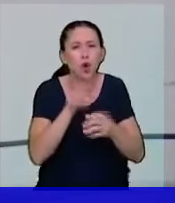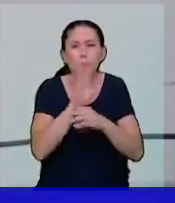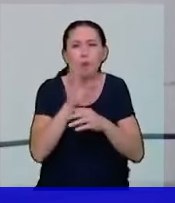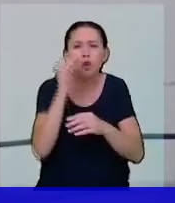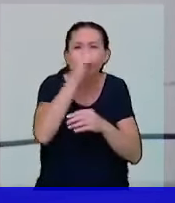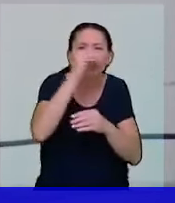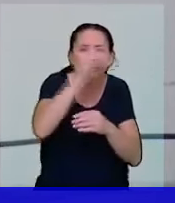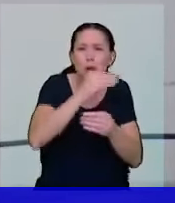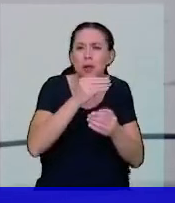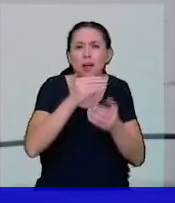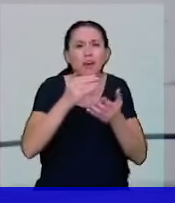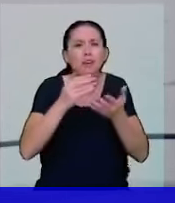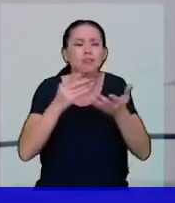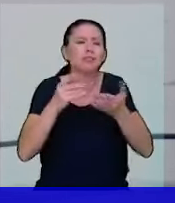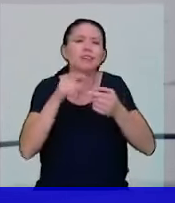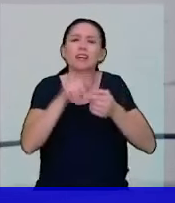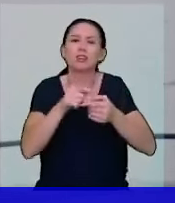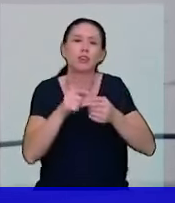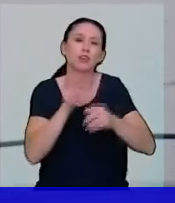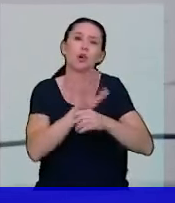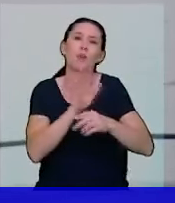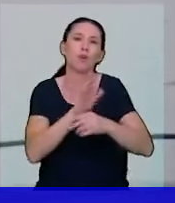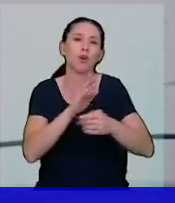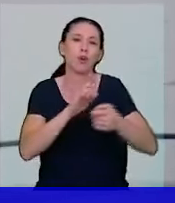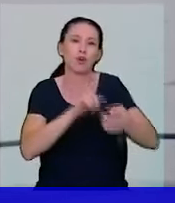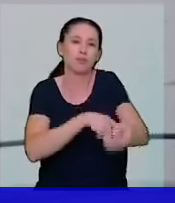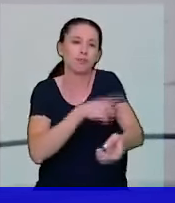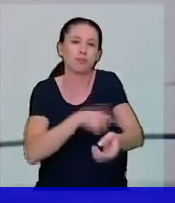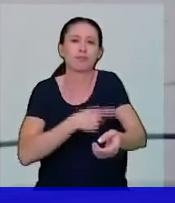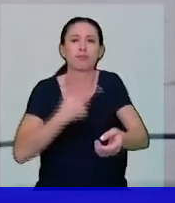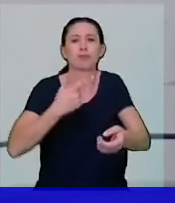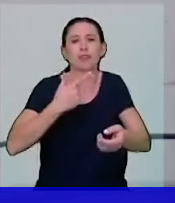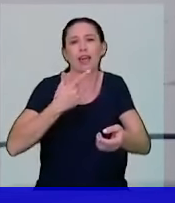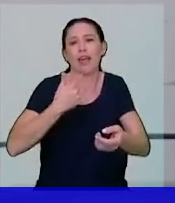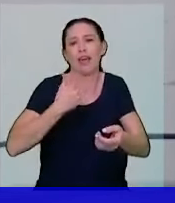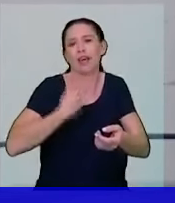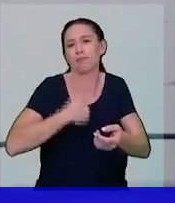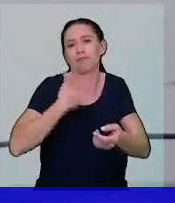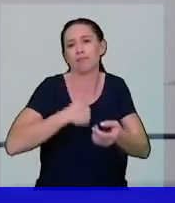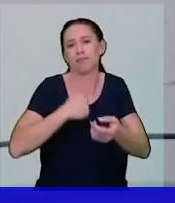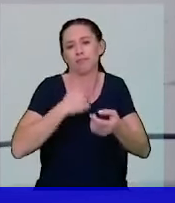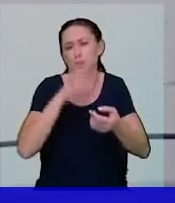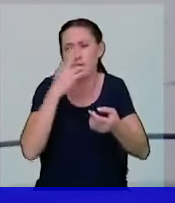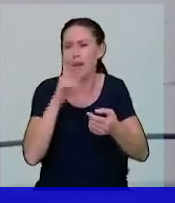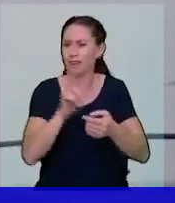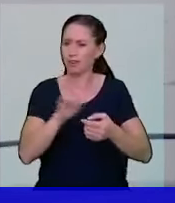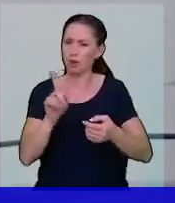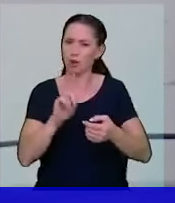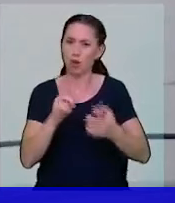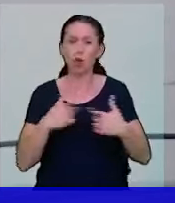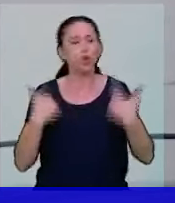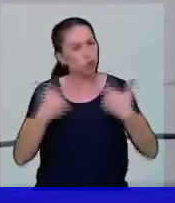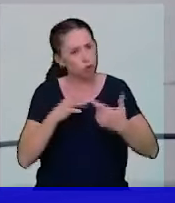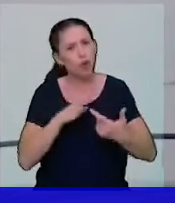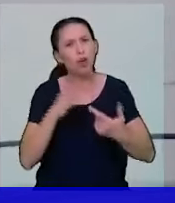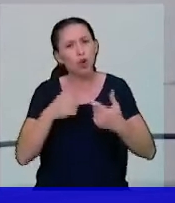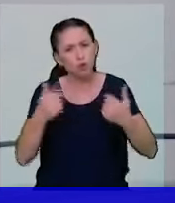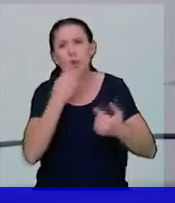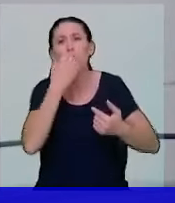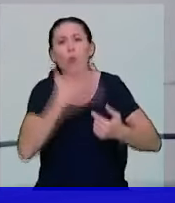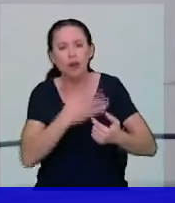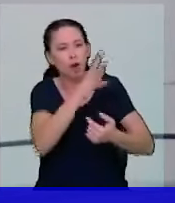Eso significa aporteñar el Uruguay. No. Tenemos muchas cosas buenas para copiar de la